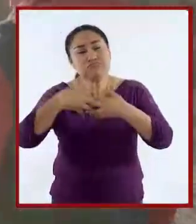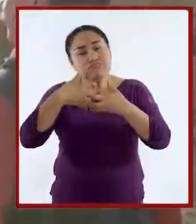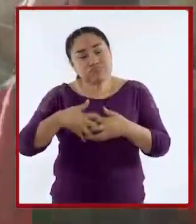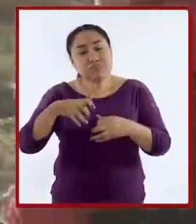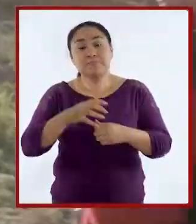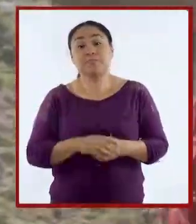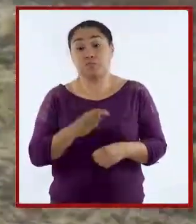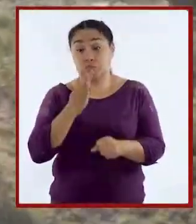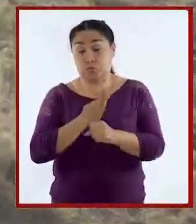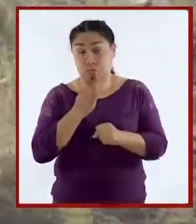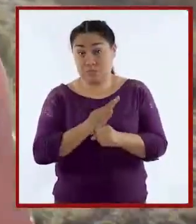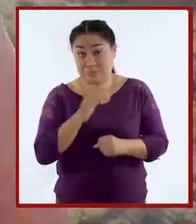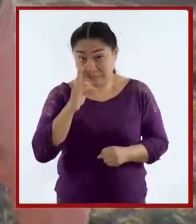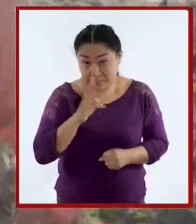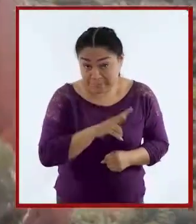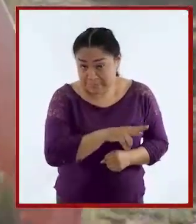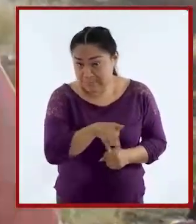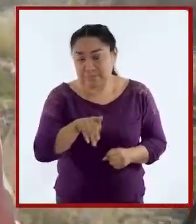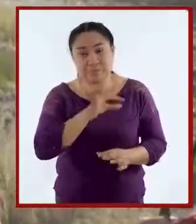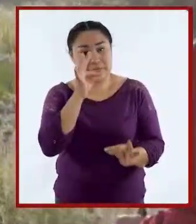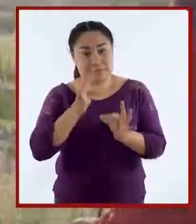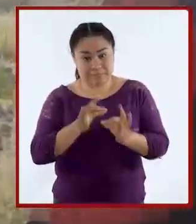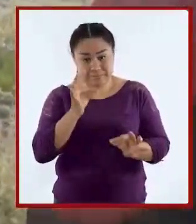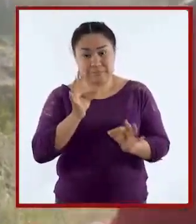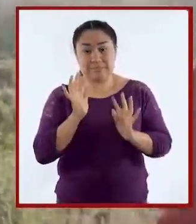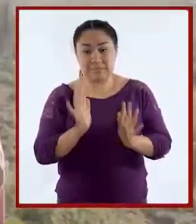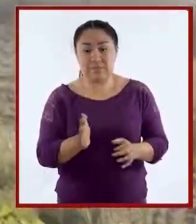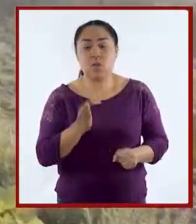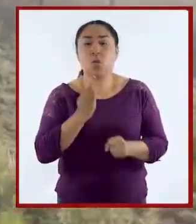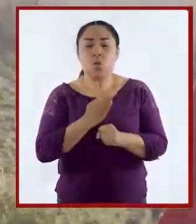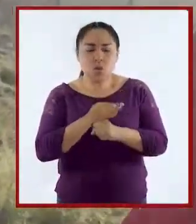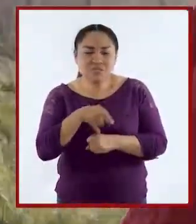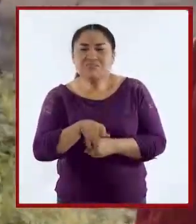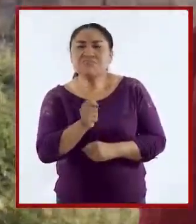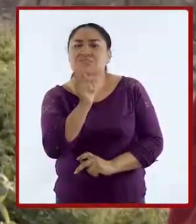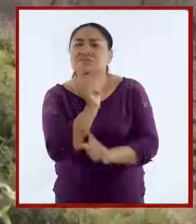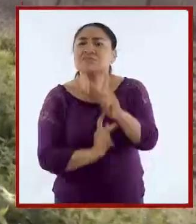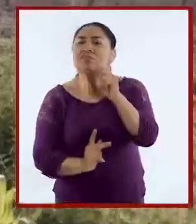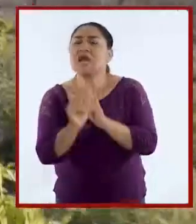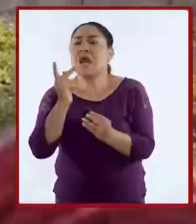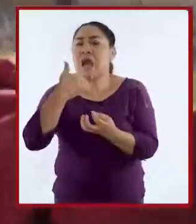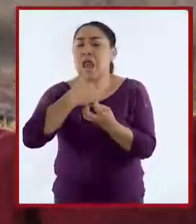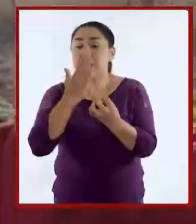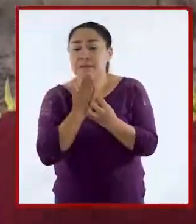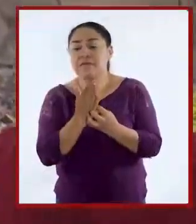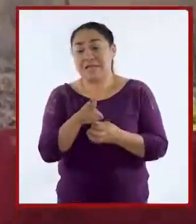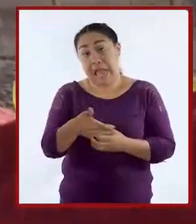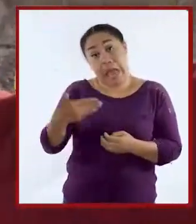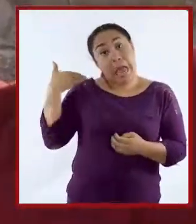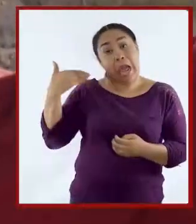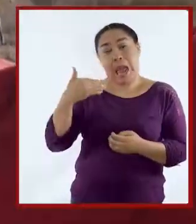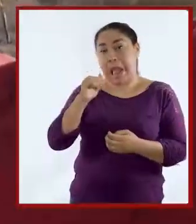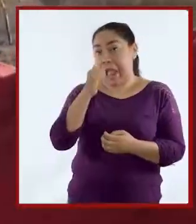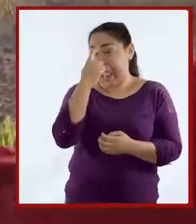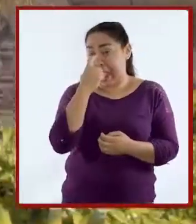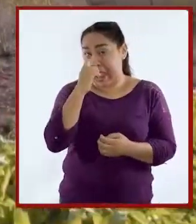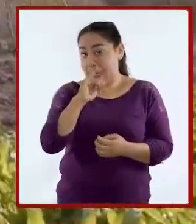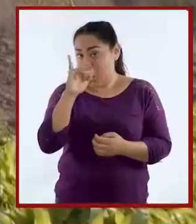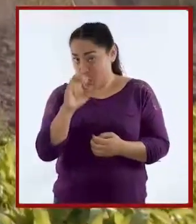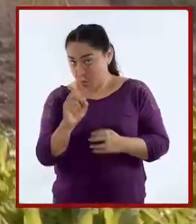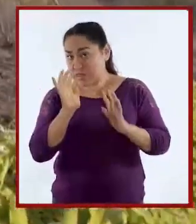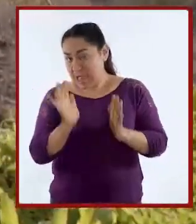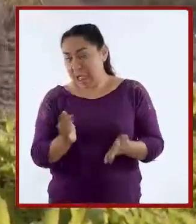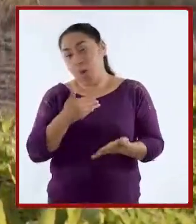Aquí, toda esta era aquí ya la cosechamos. Aquí tenemos ahorita calabacita. Acá estaba el ajo. Acá estaba el ajo, sí.